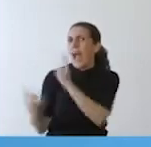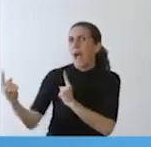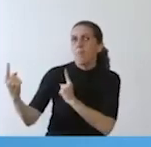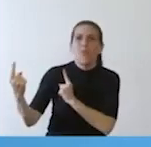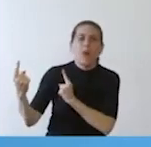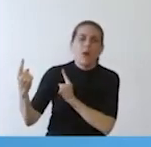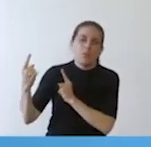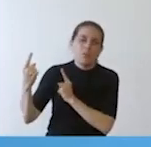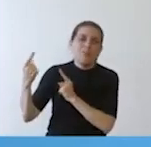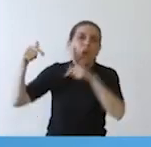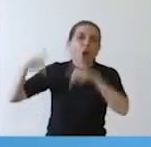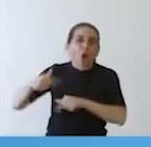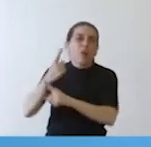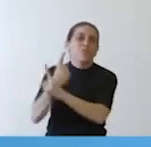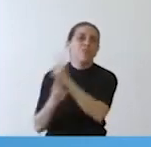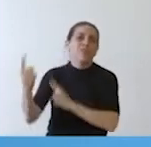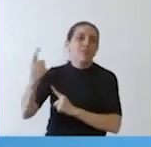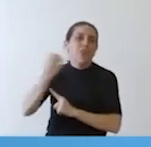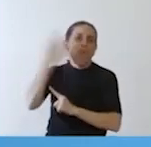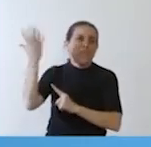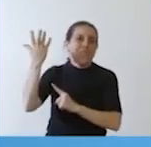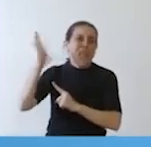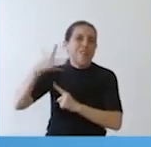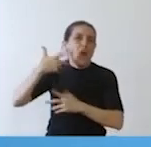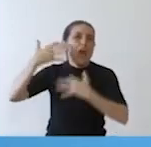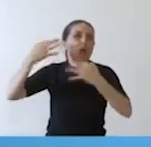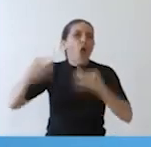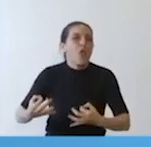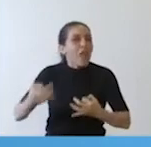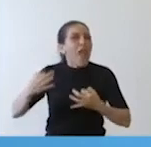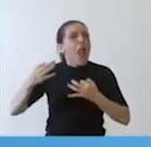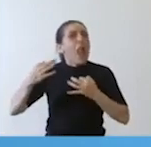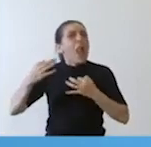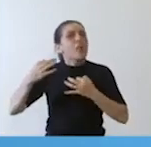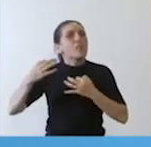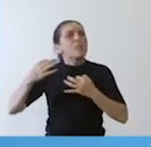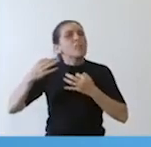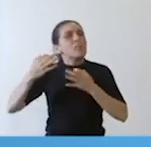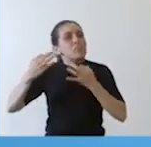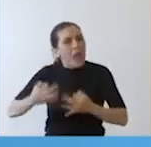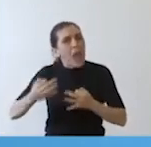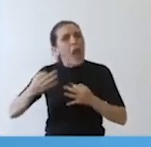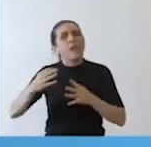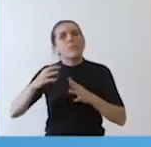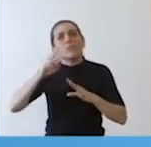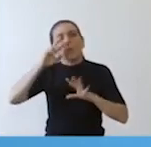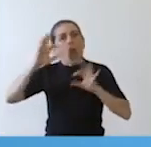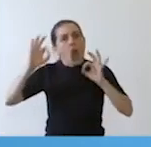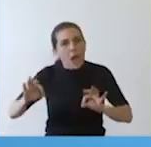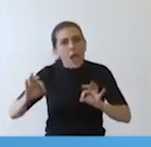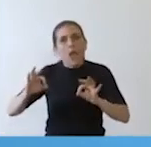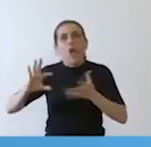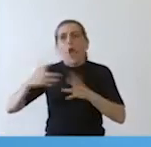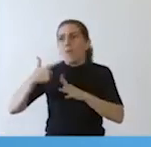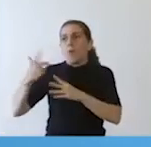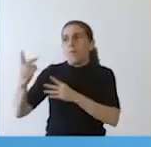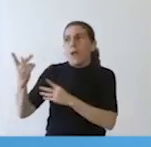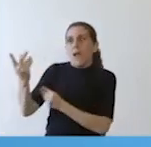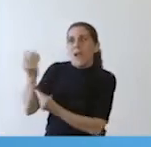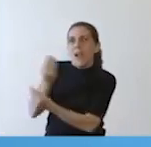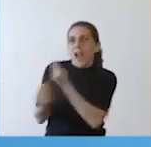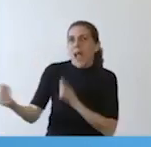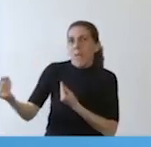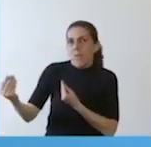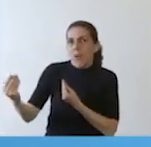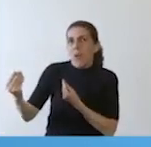en marco de total cordialidad y una transición ordenada y técnica como debe suceder en esta y en todas